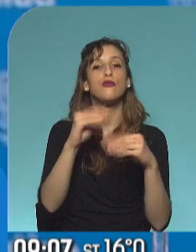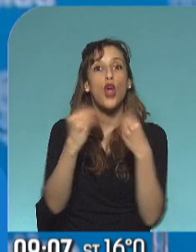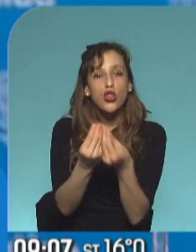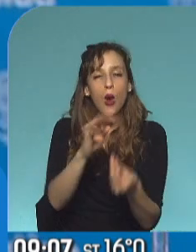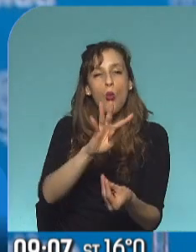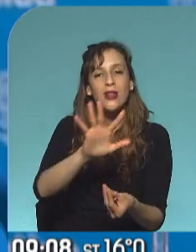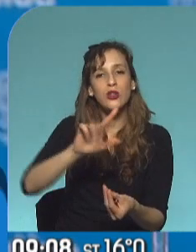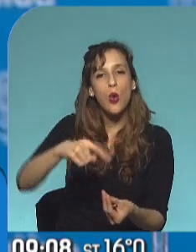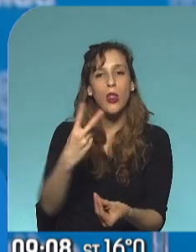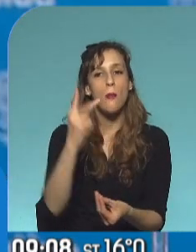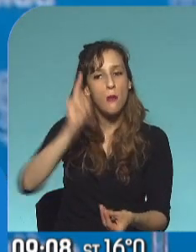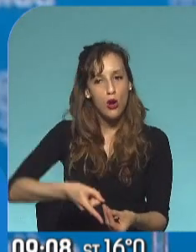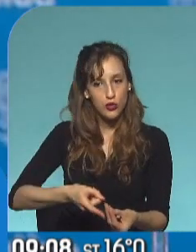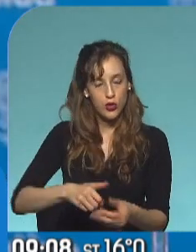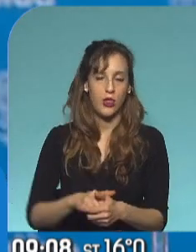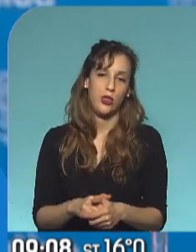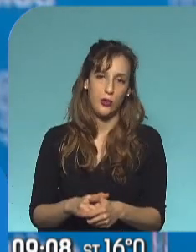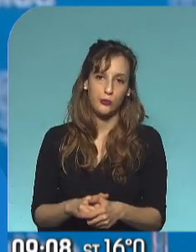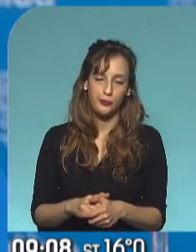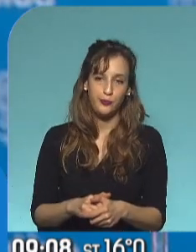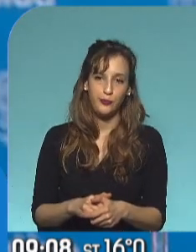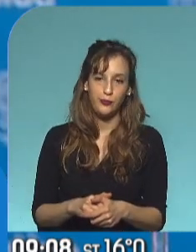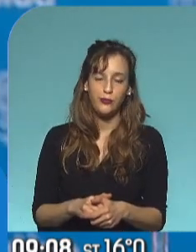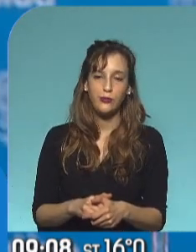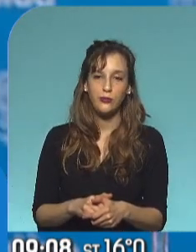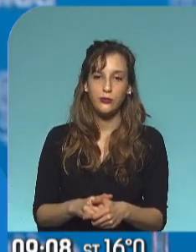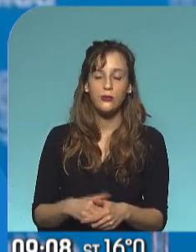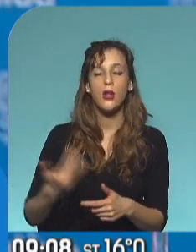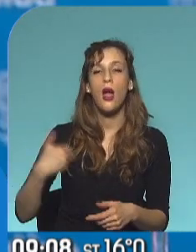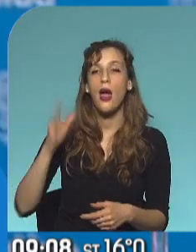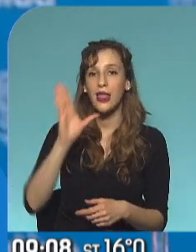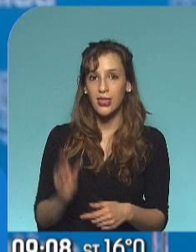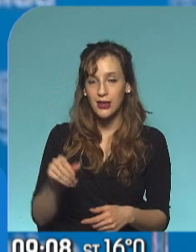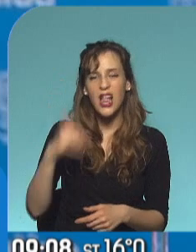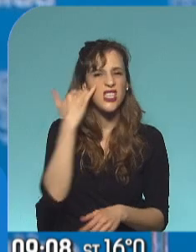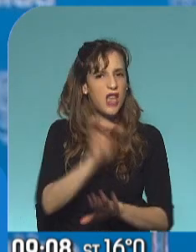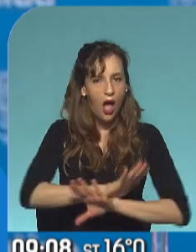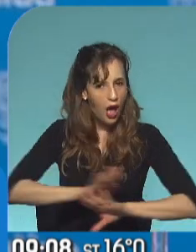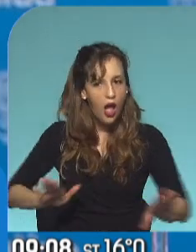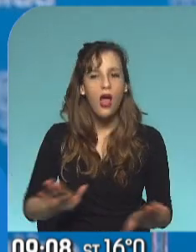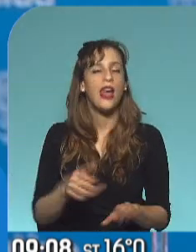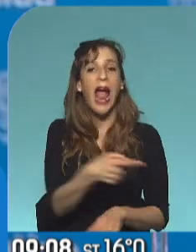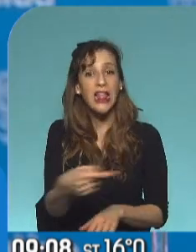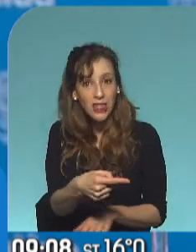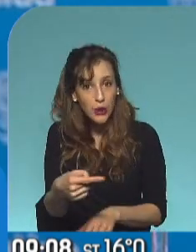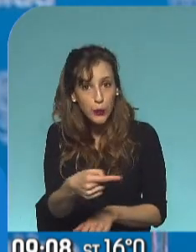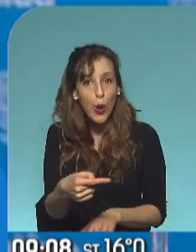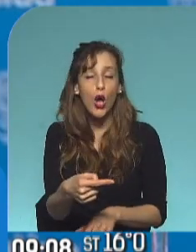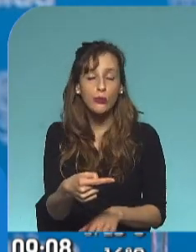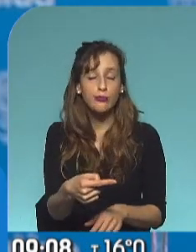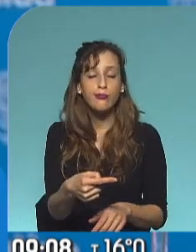2% del total de los casos confirmados en argentina se han descartado como caso sospechoso